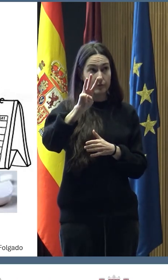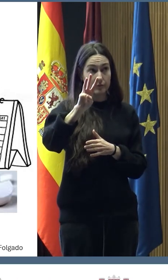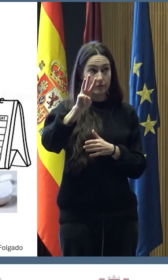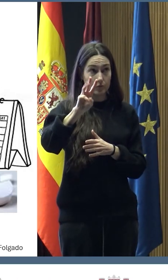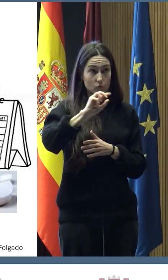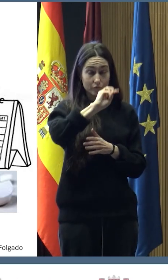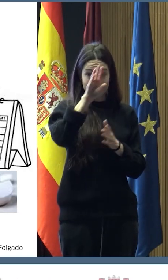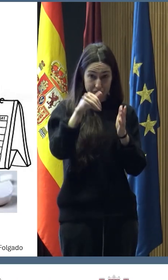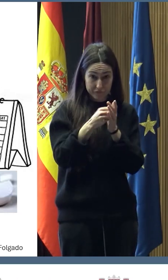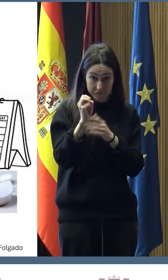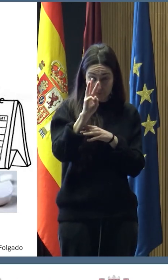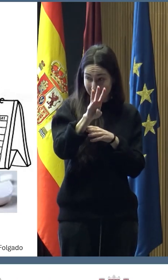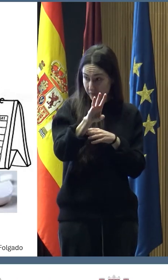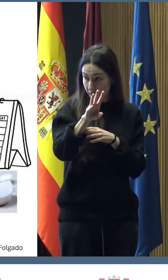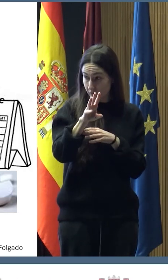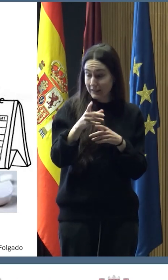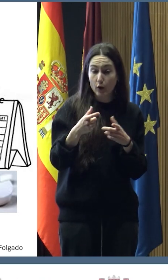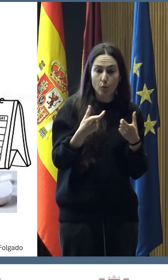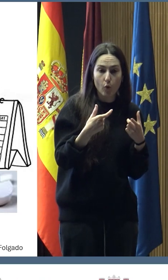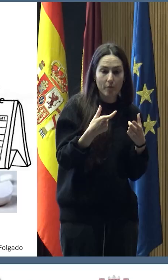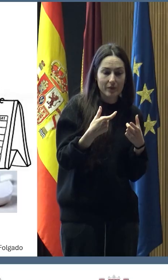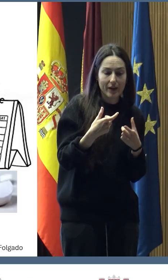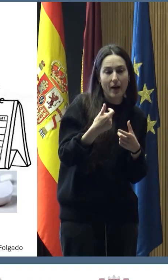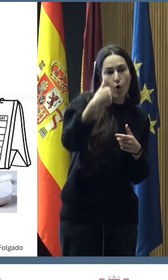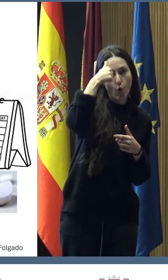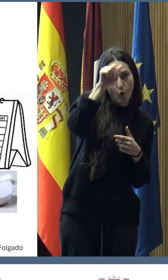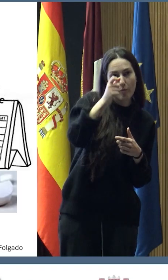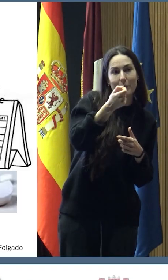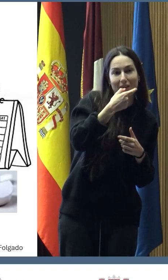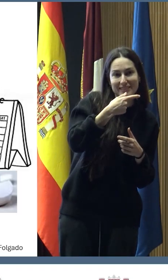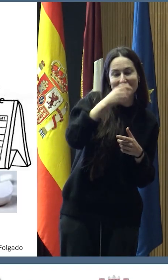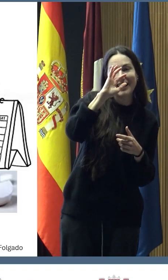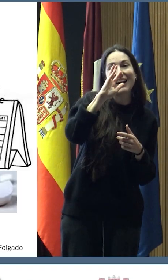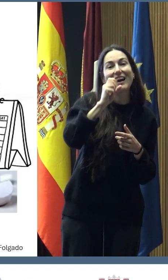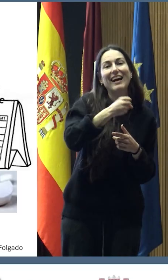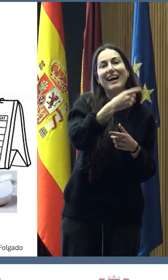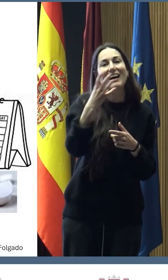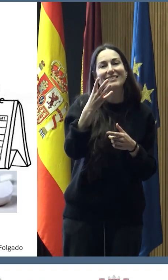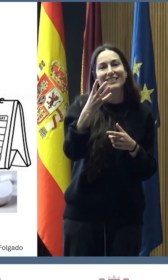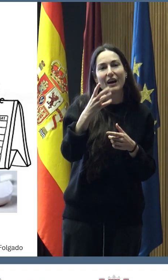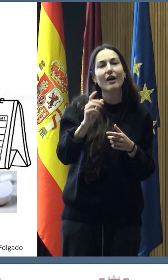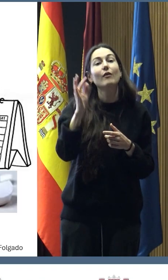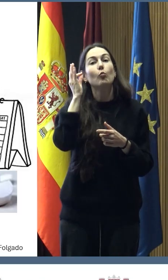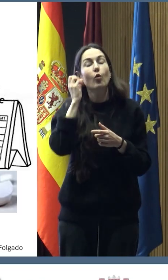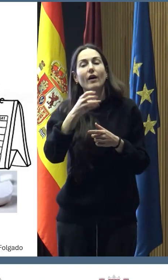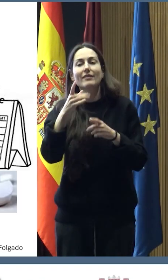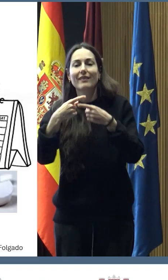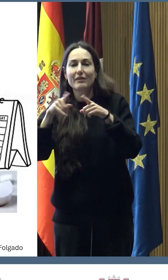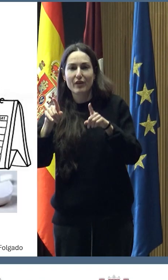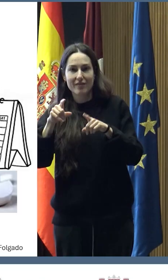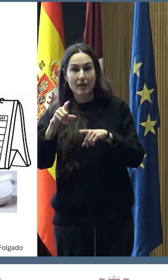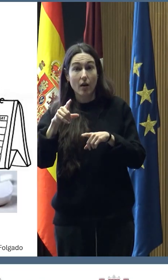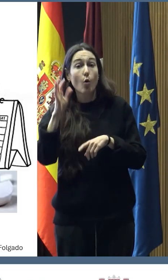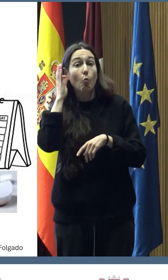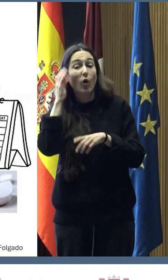a partir de 2013, ya la dosificación de Zolpidem en la mujer se redujo a la mitad.